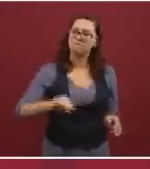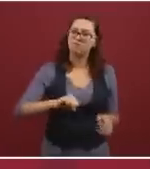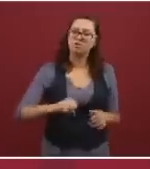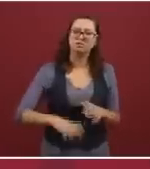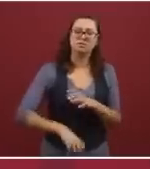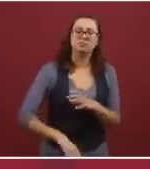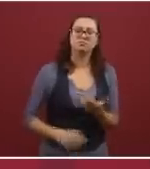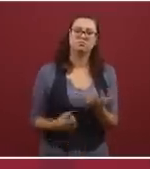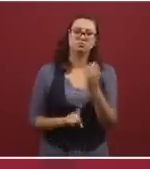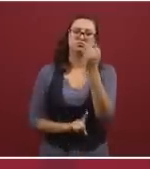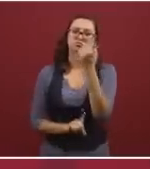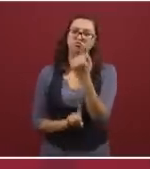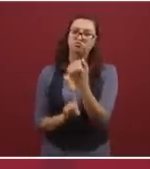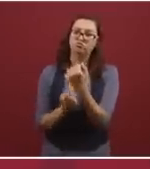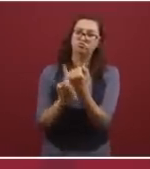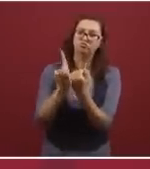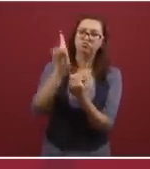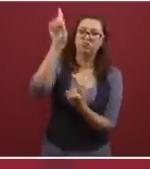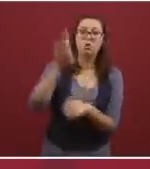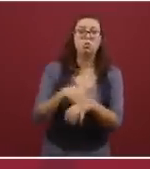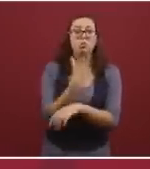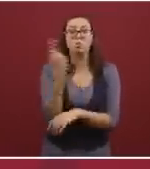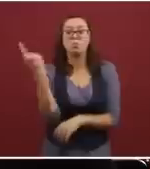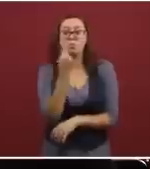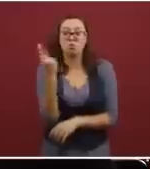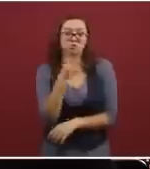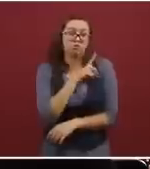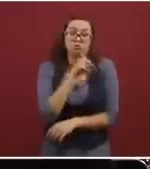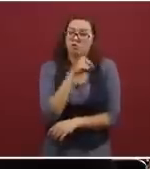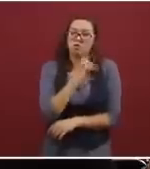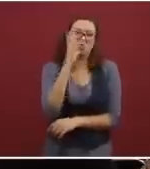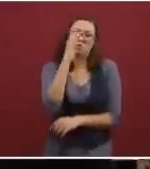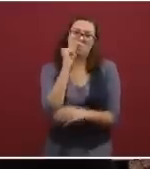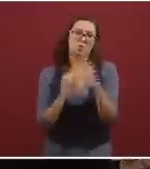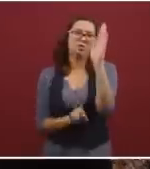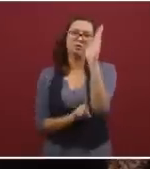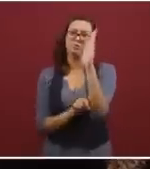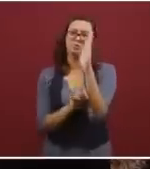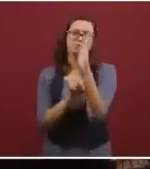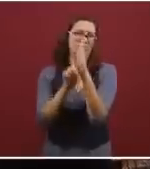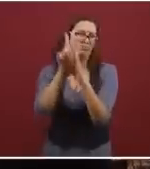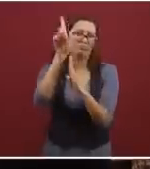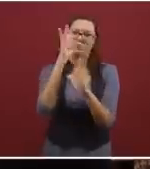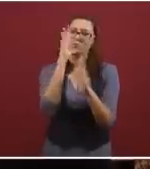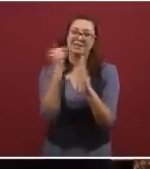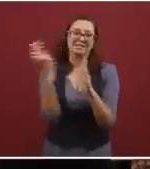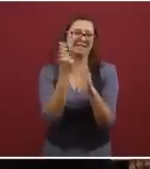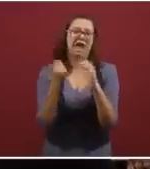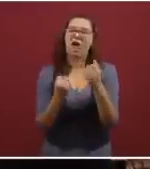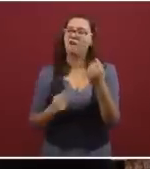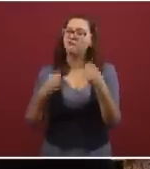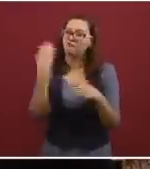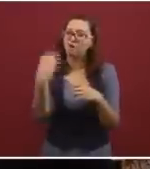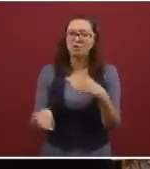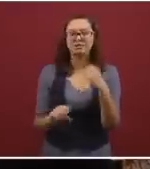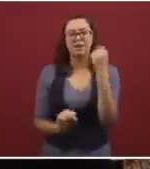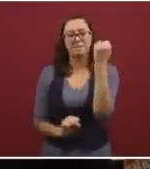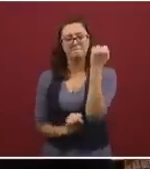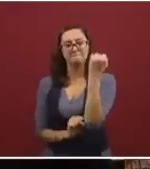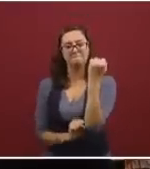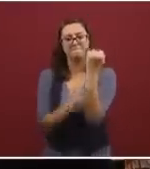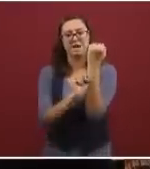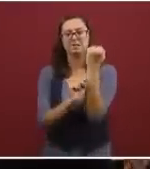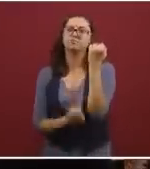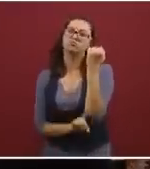tiene presión el yacimiento para que salga por sí solo. Bueno, se nos rompieron 15 y tuvimos fallas en